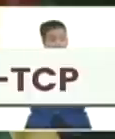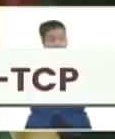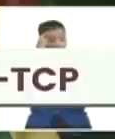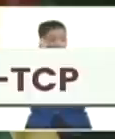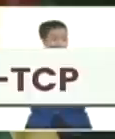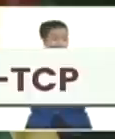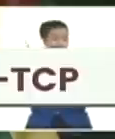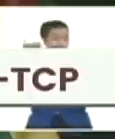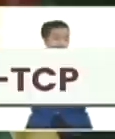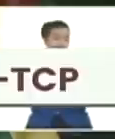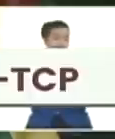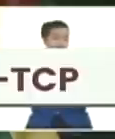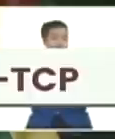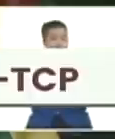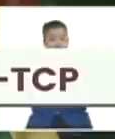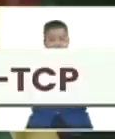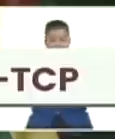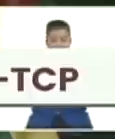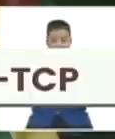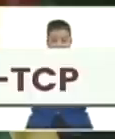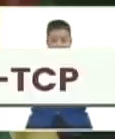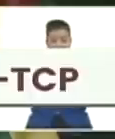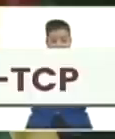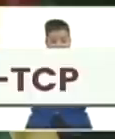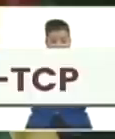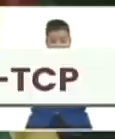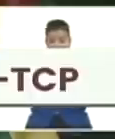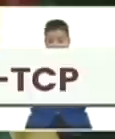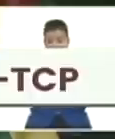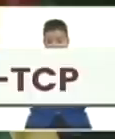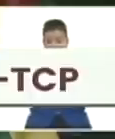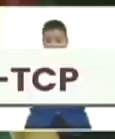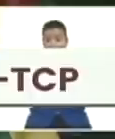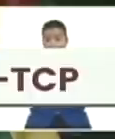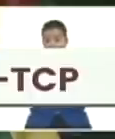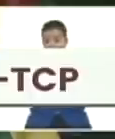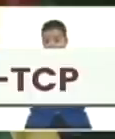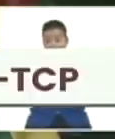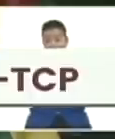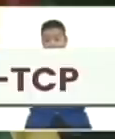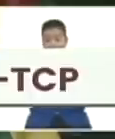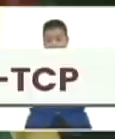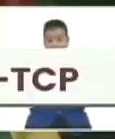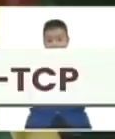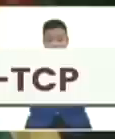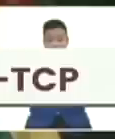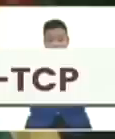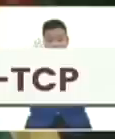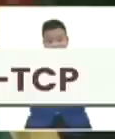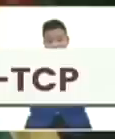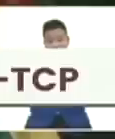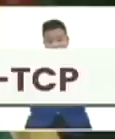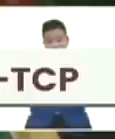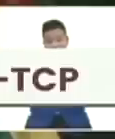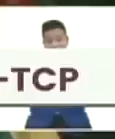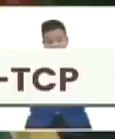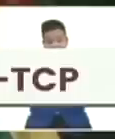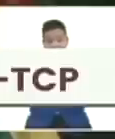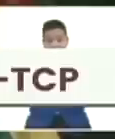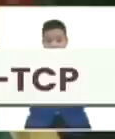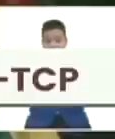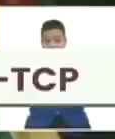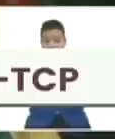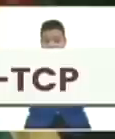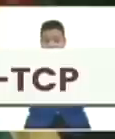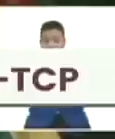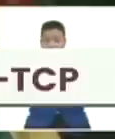90 se dieron en pleno apogeo del capitalismo neoliberal en el continente. Dichos encuentros, desde principios